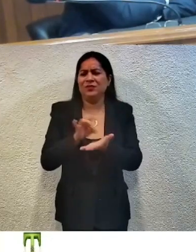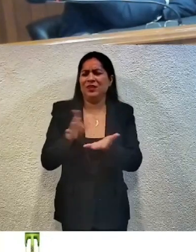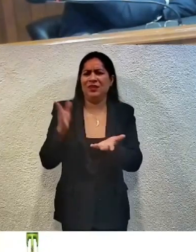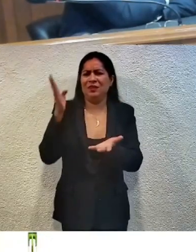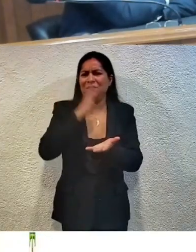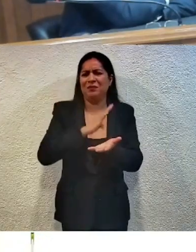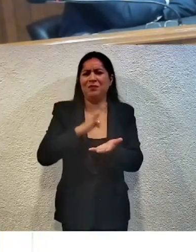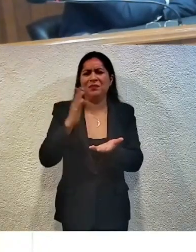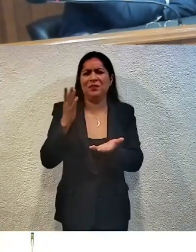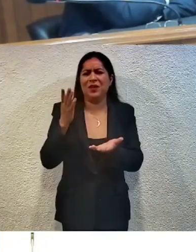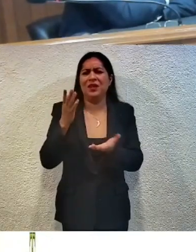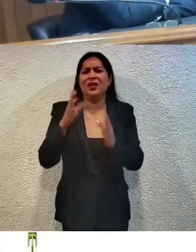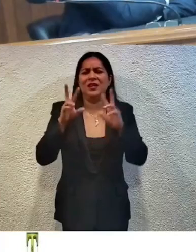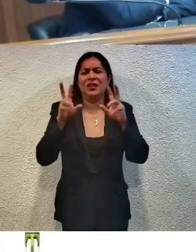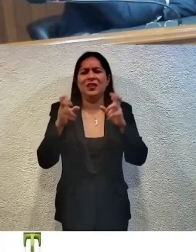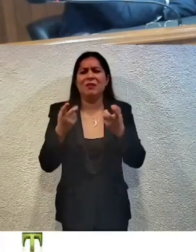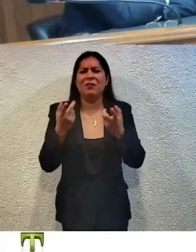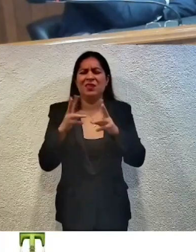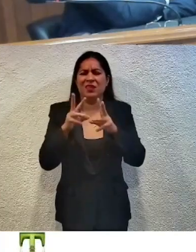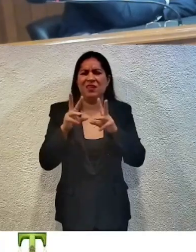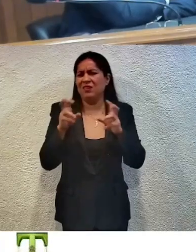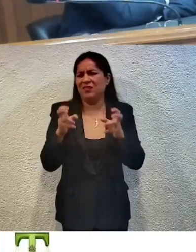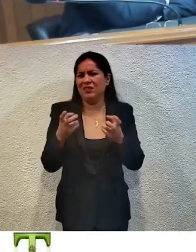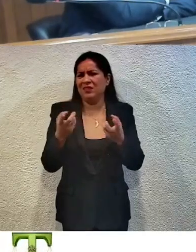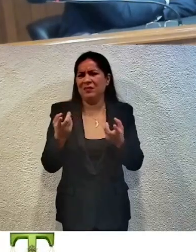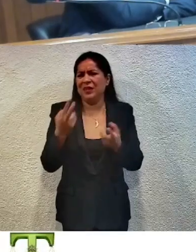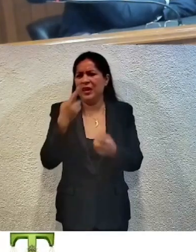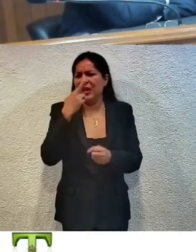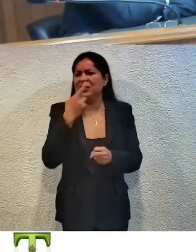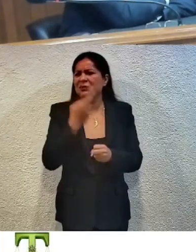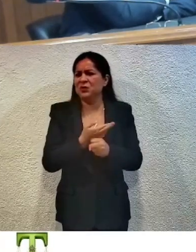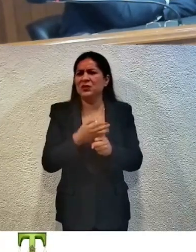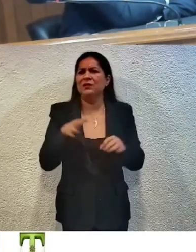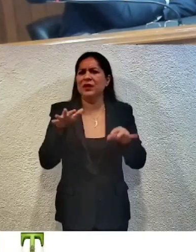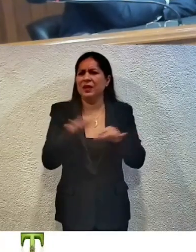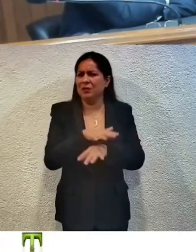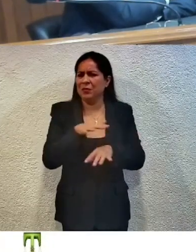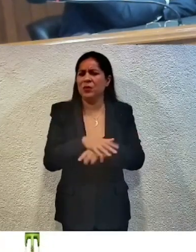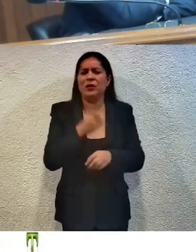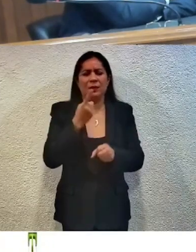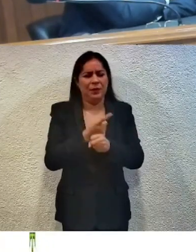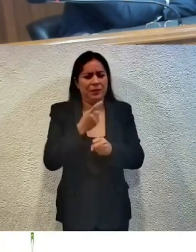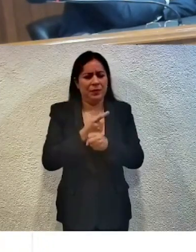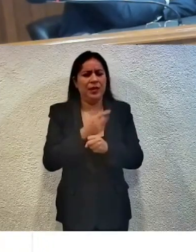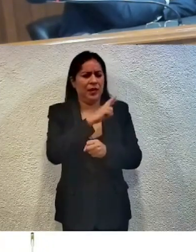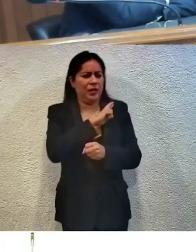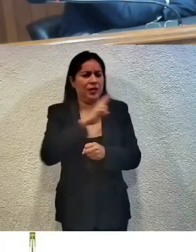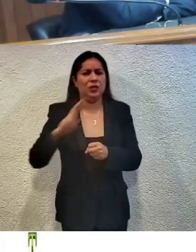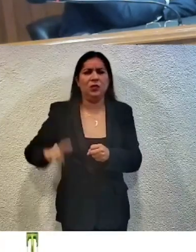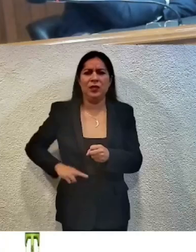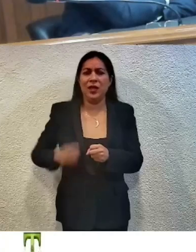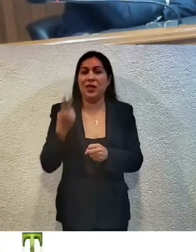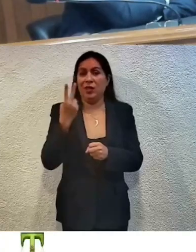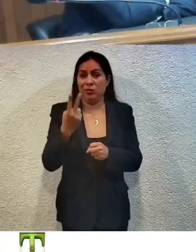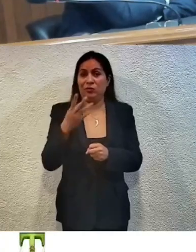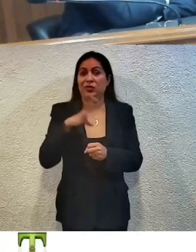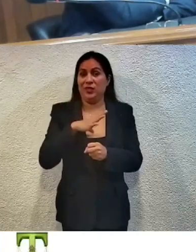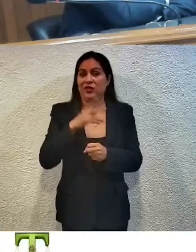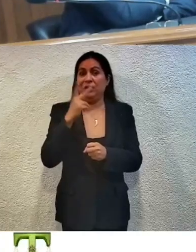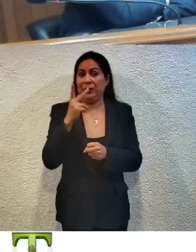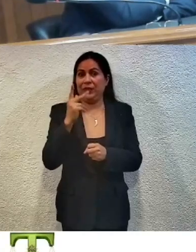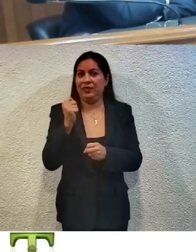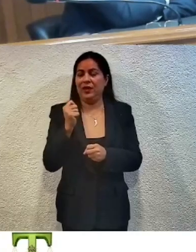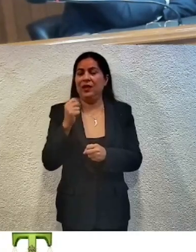manifestar en asunto de la cuenta que la responsable sustituyó en la primera regiduría de las 2 que le corresponde al PT,